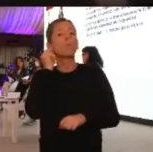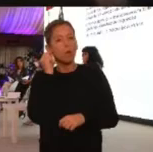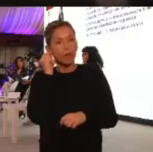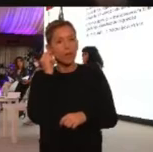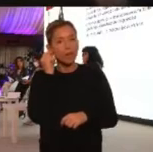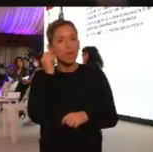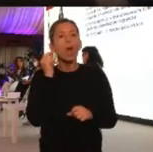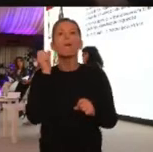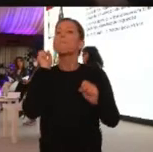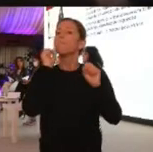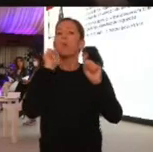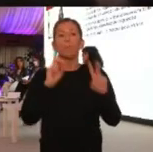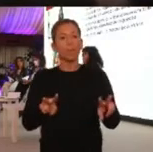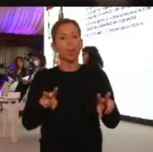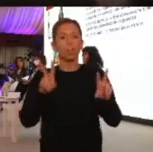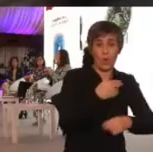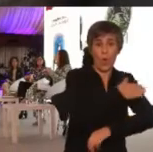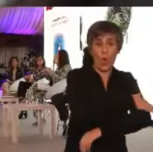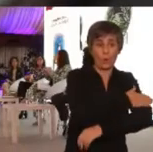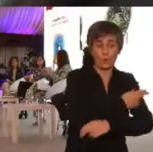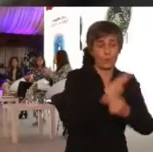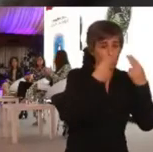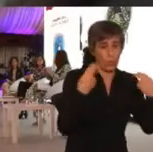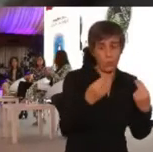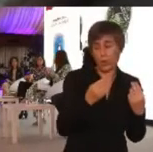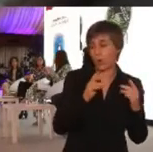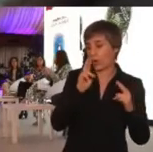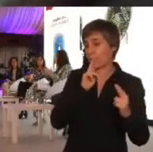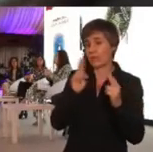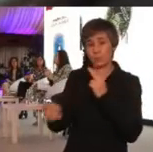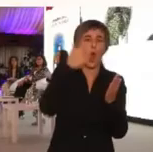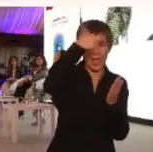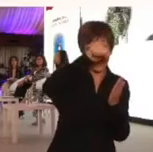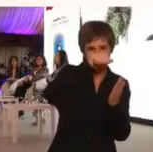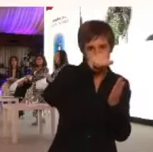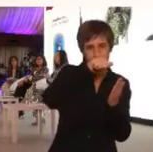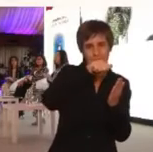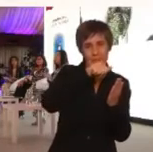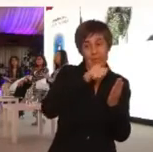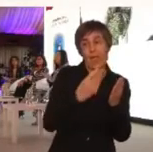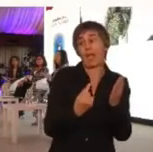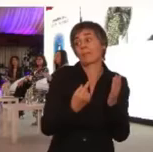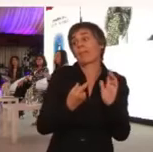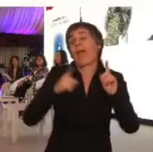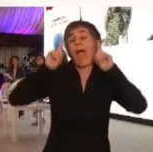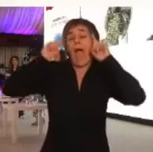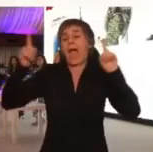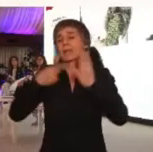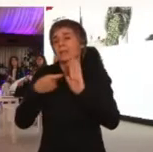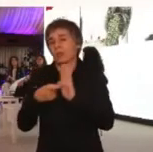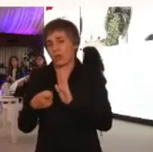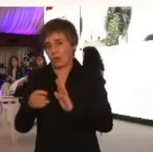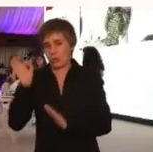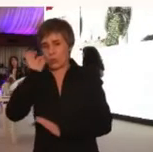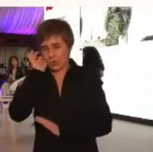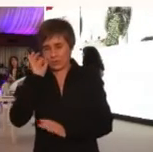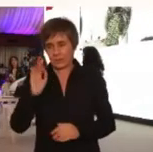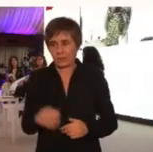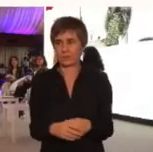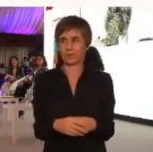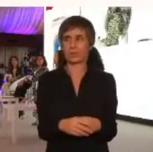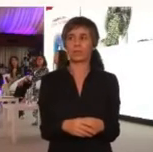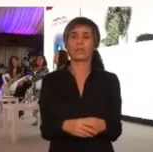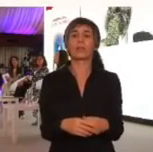gustaría destacar la universidad. Para mí es el gran pozo negro. Aún no tenemos el ámbito de conocimiento de